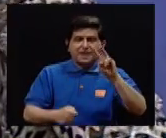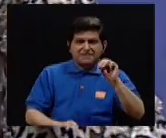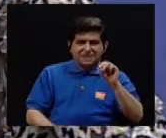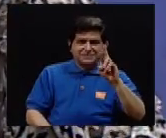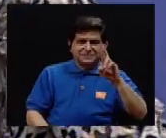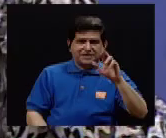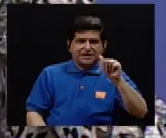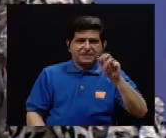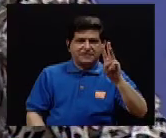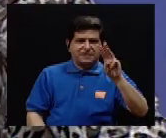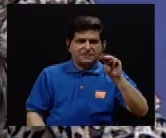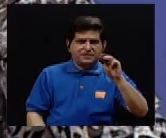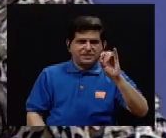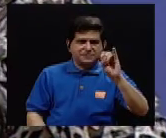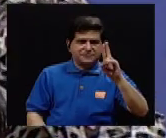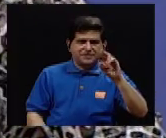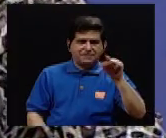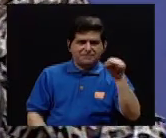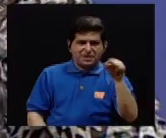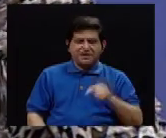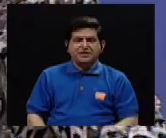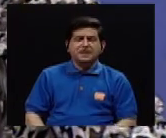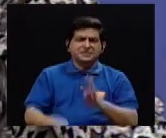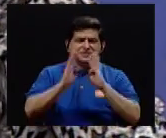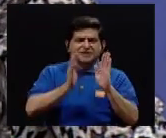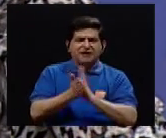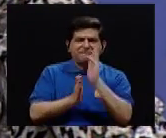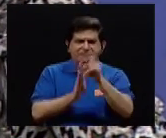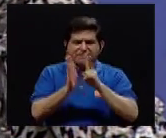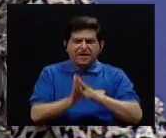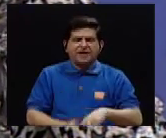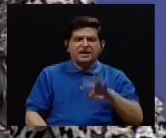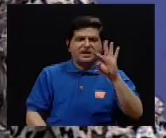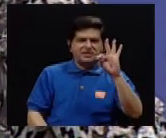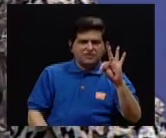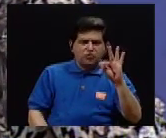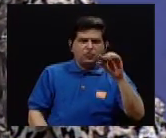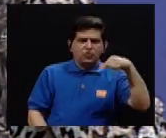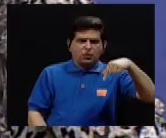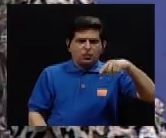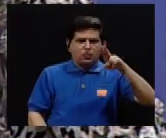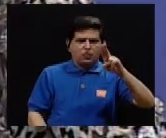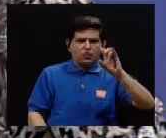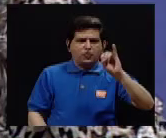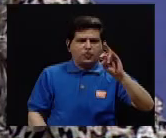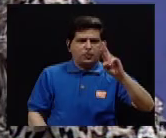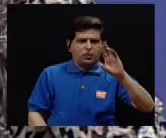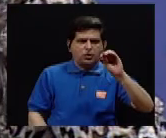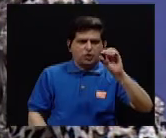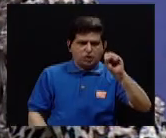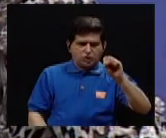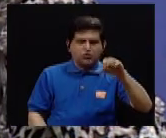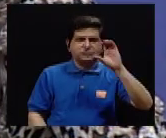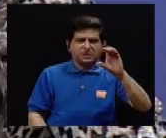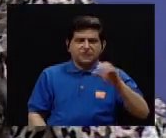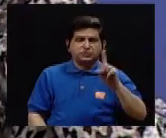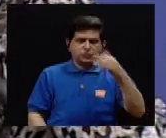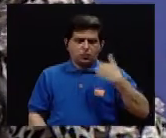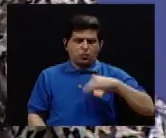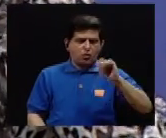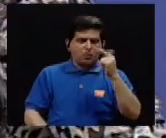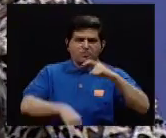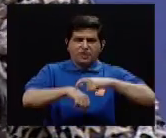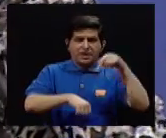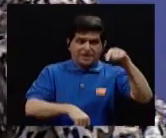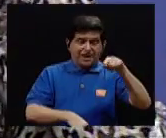a Mercedes Ramírez y les hablamos, introdujimos el tema del documental Teodoro Quirós Castro, un hombre de otro tiempo, y ahora tenemos